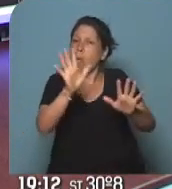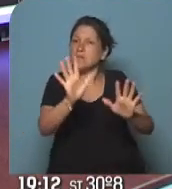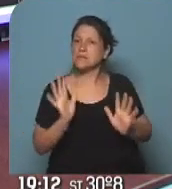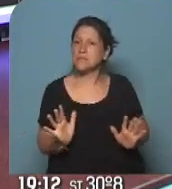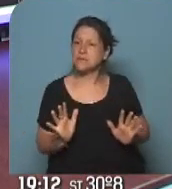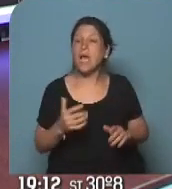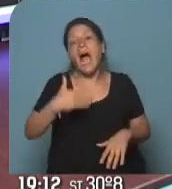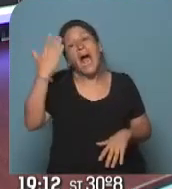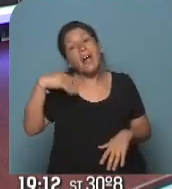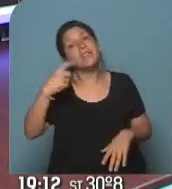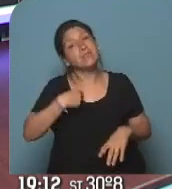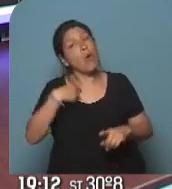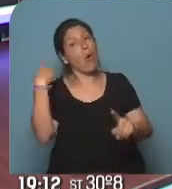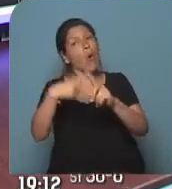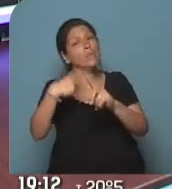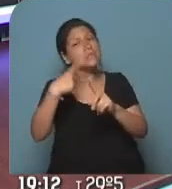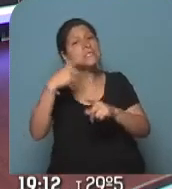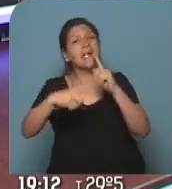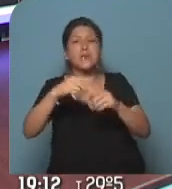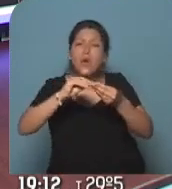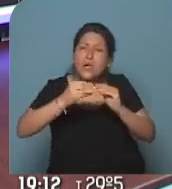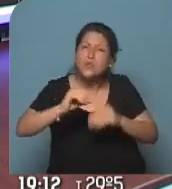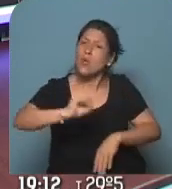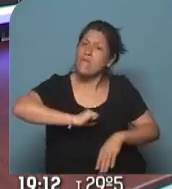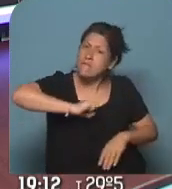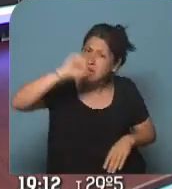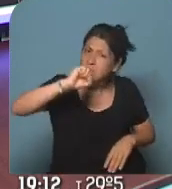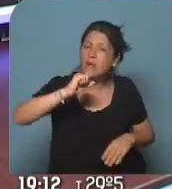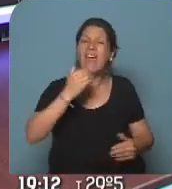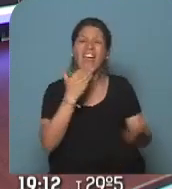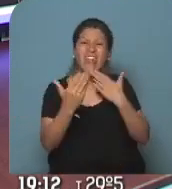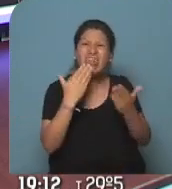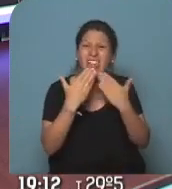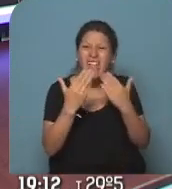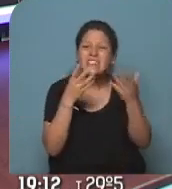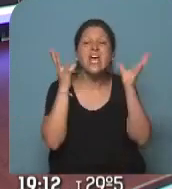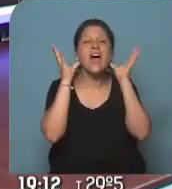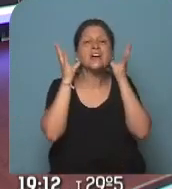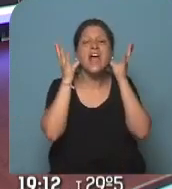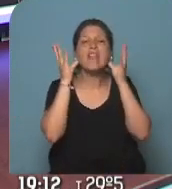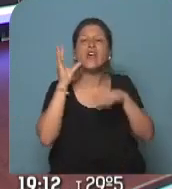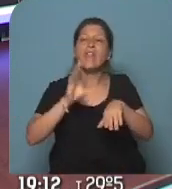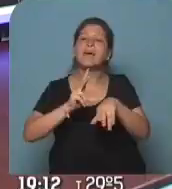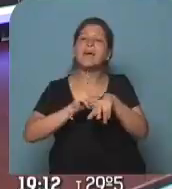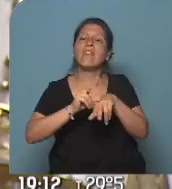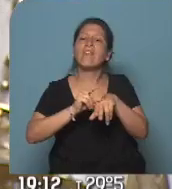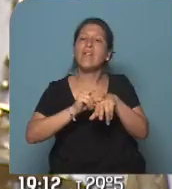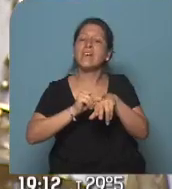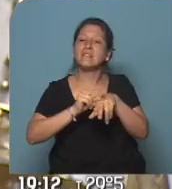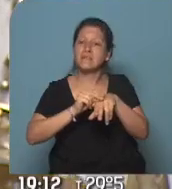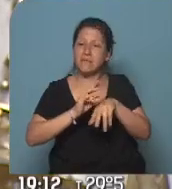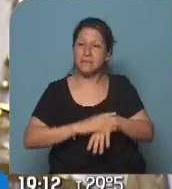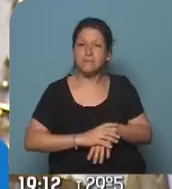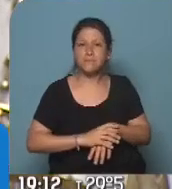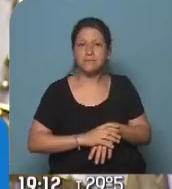demasiado optimista con respecto a la baja de la inflación. Todo esto en una entrevista que otorgó a una emisora de Santa Teresita, provincia de Buenos Aires.